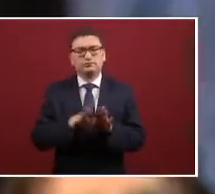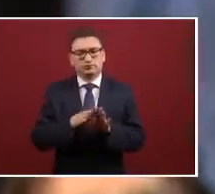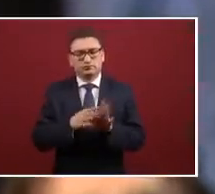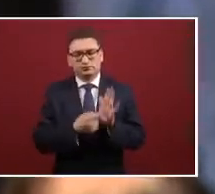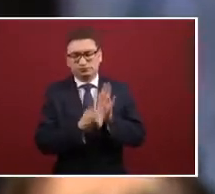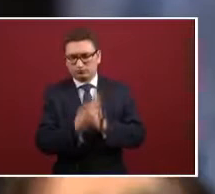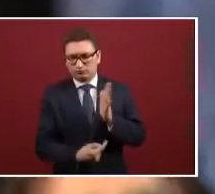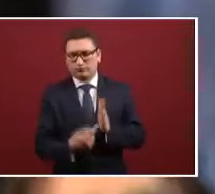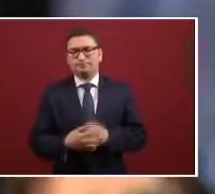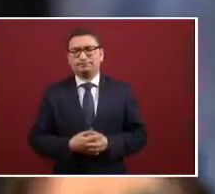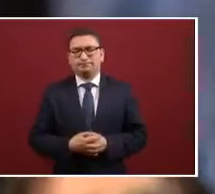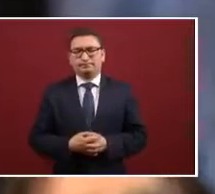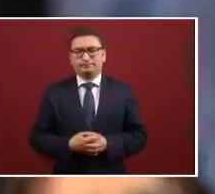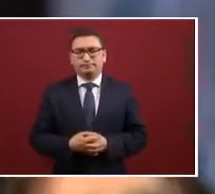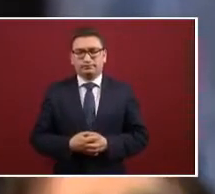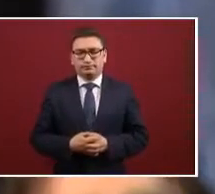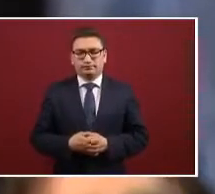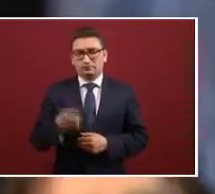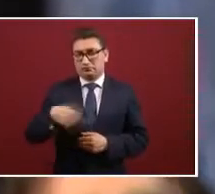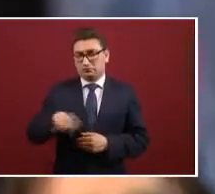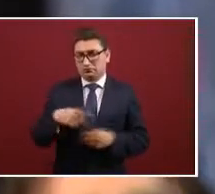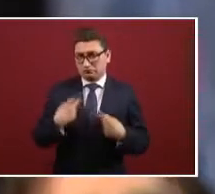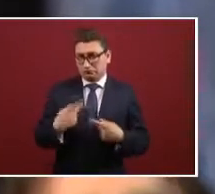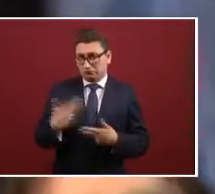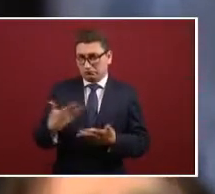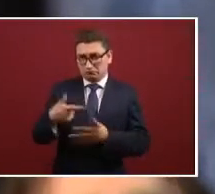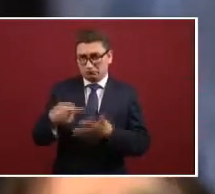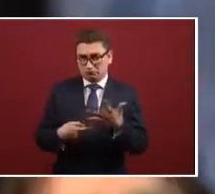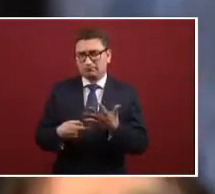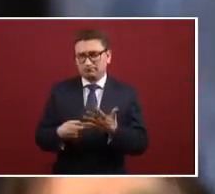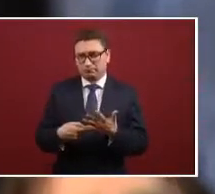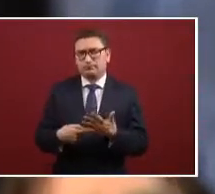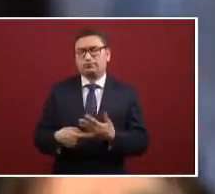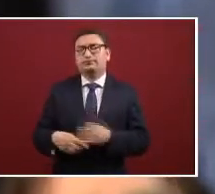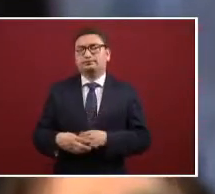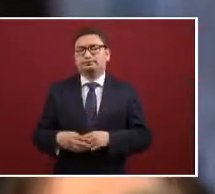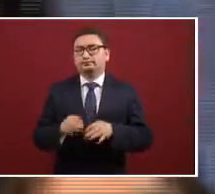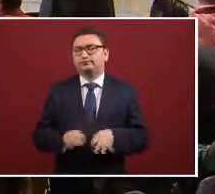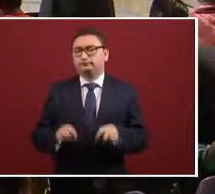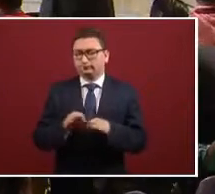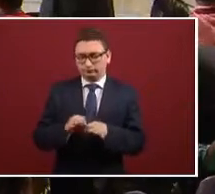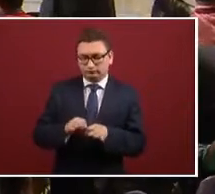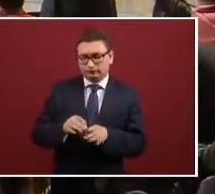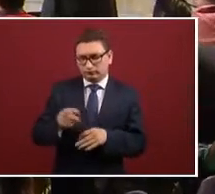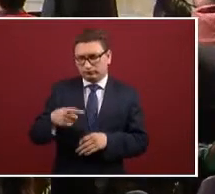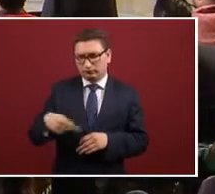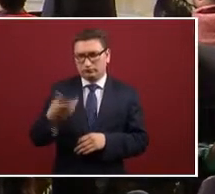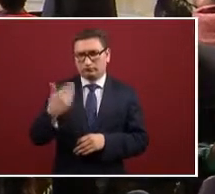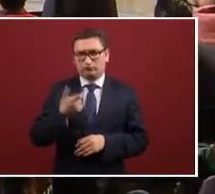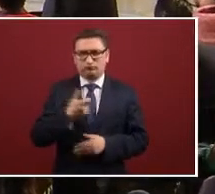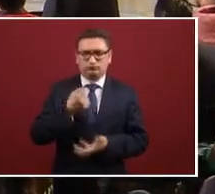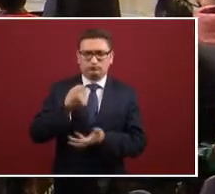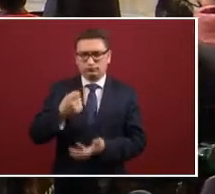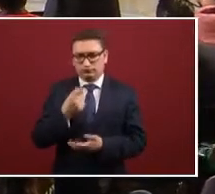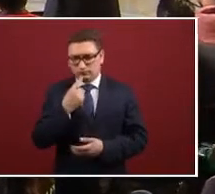relacionada con estos personajes físicos y morales que recibieron recursos de la